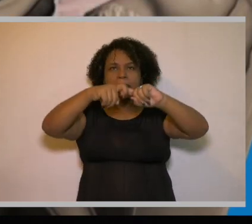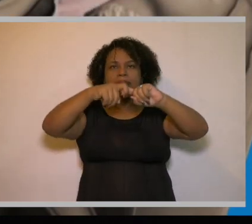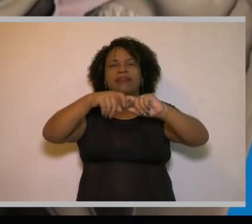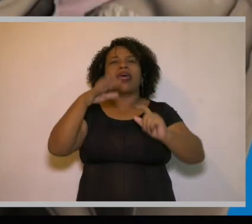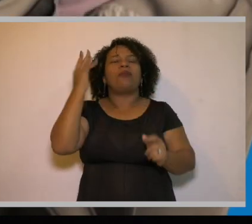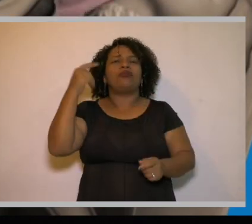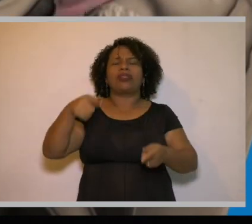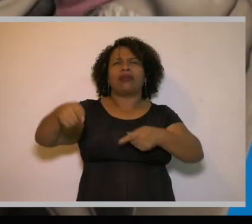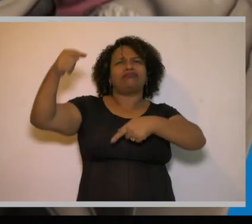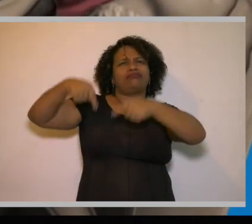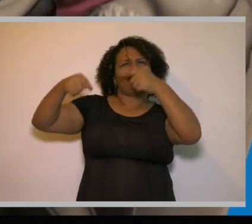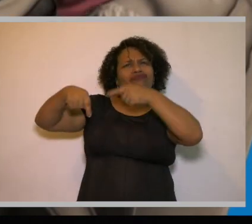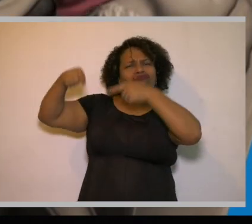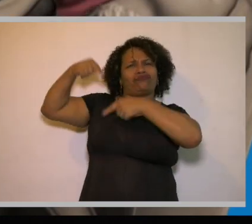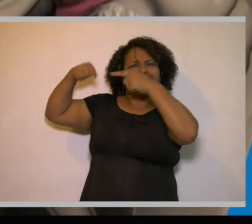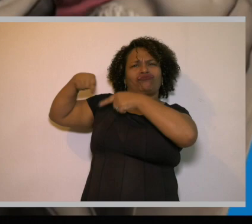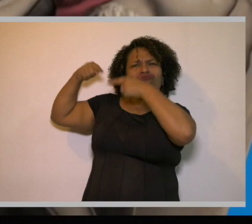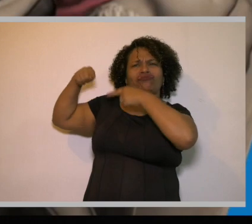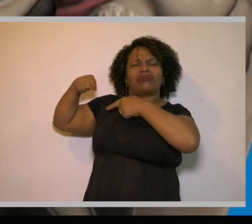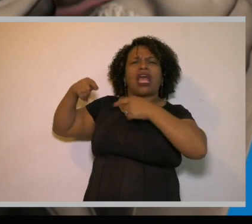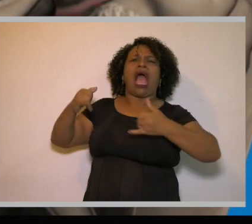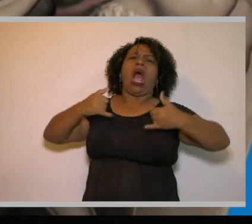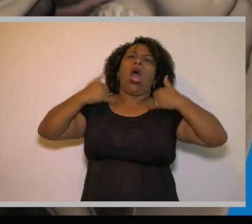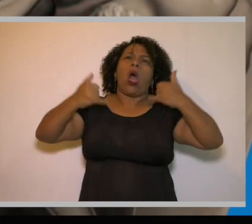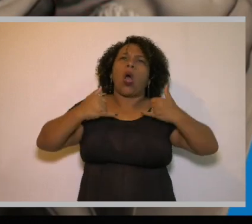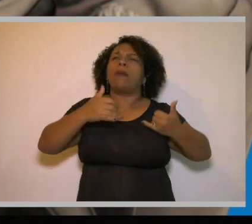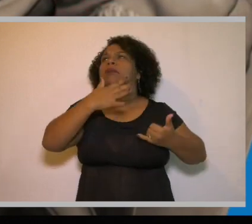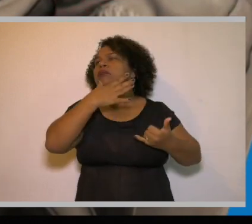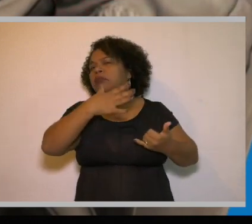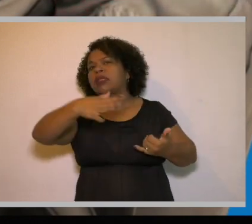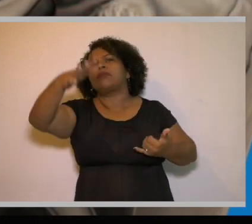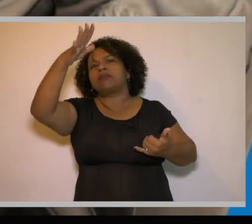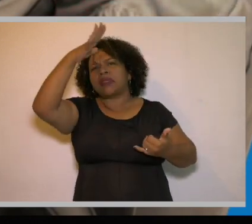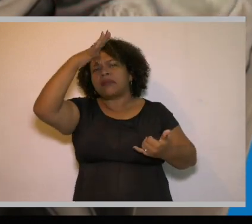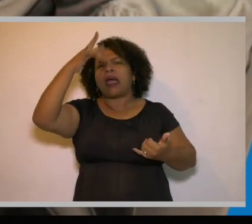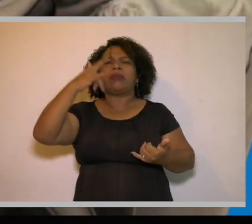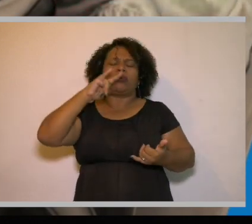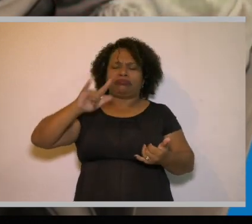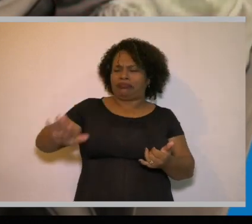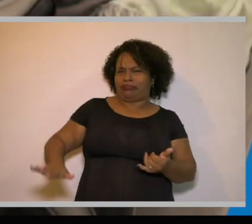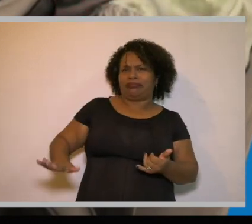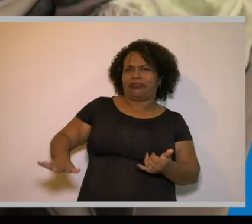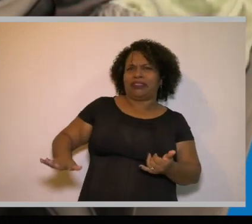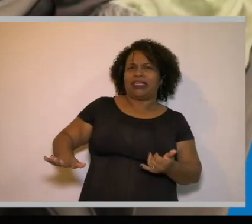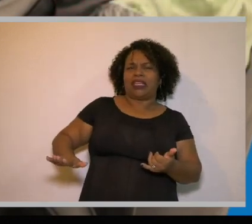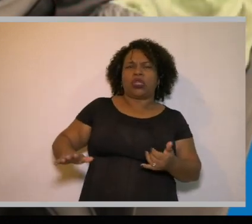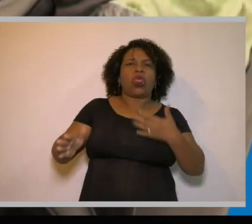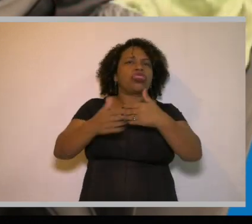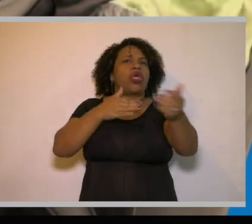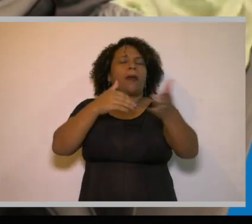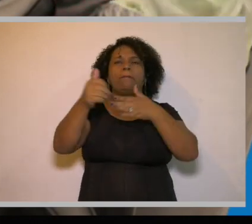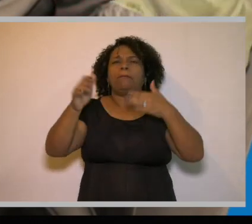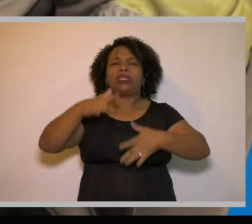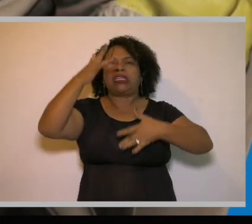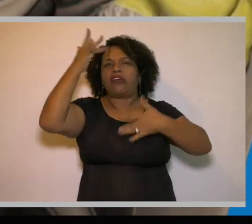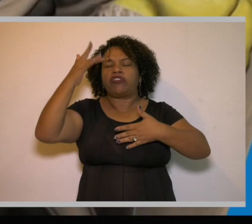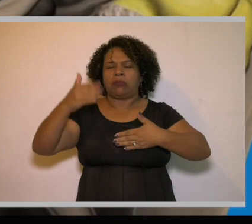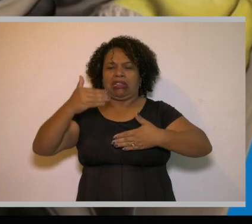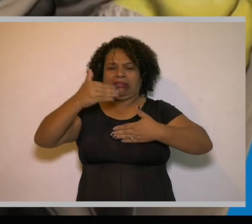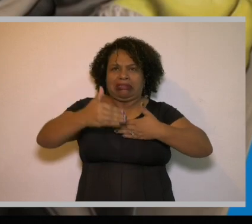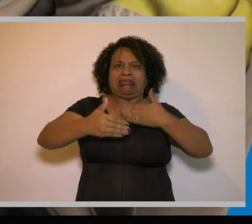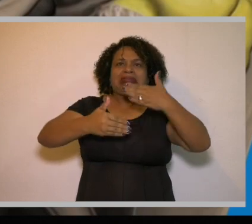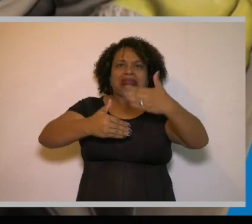su juventud, su primer trabajo, o a sus padres o a sus hermanos, y los recuerdan hasta en las fases más avanzadas de la